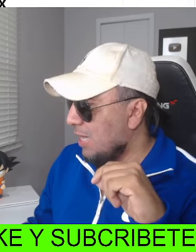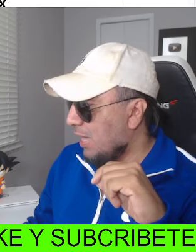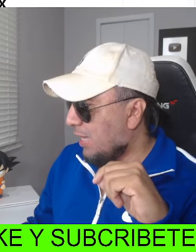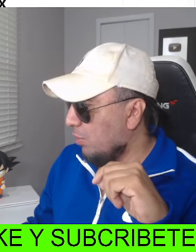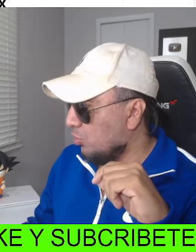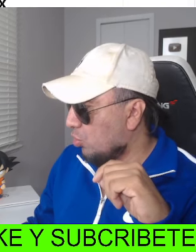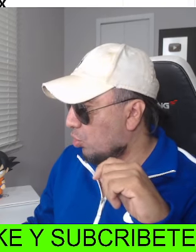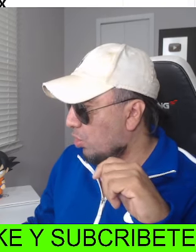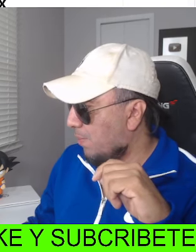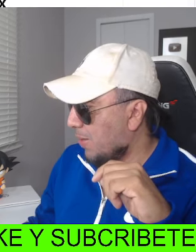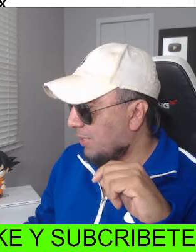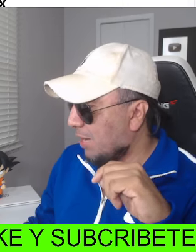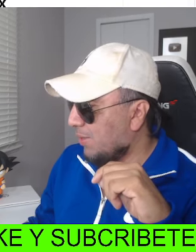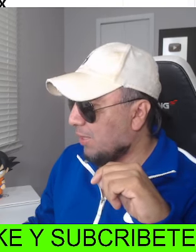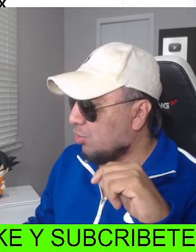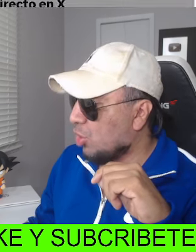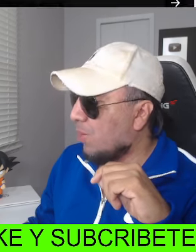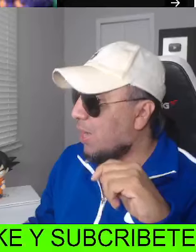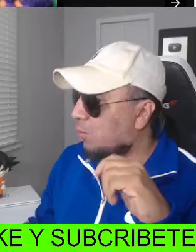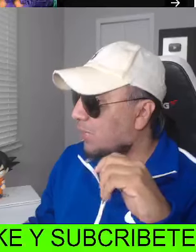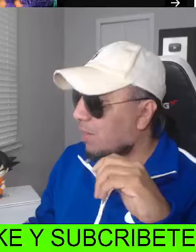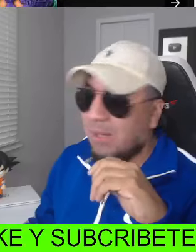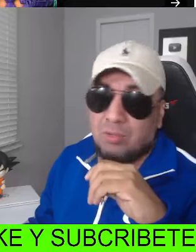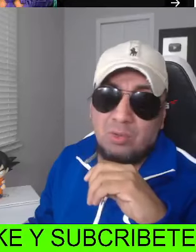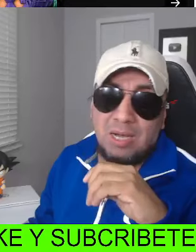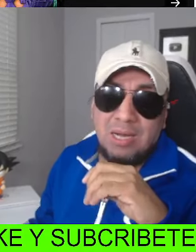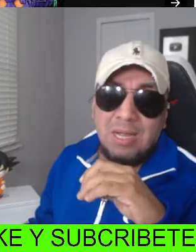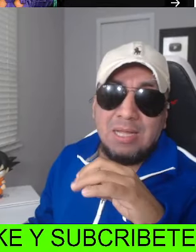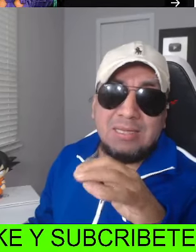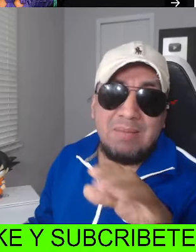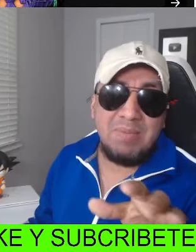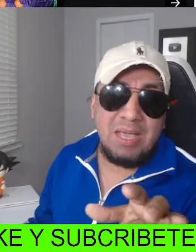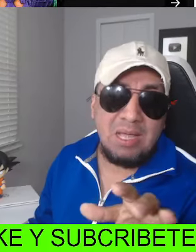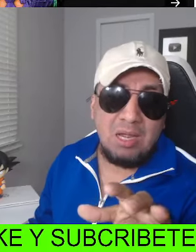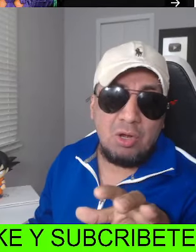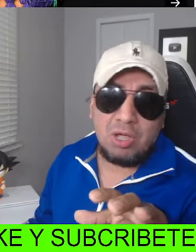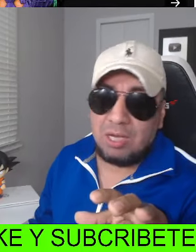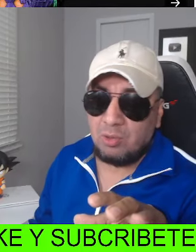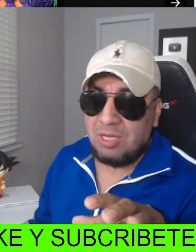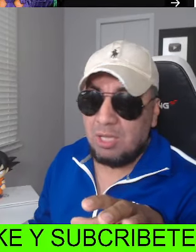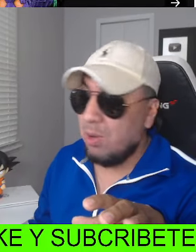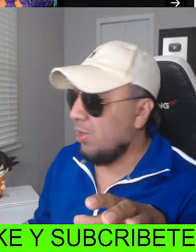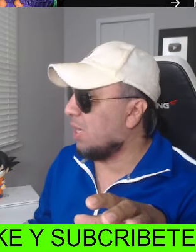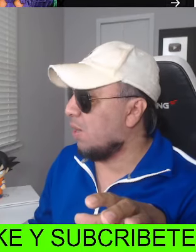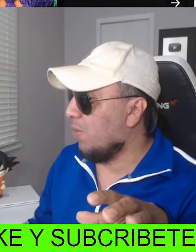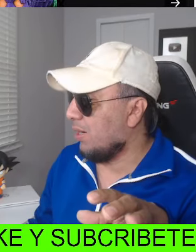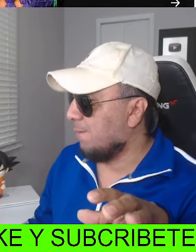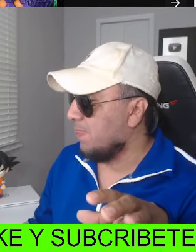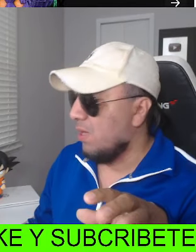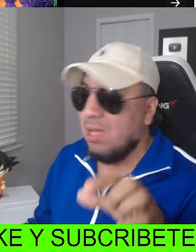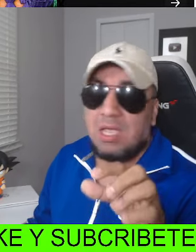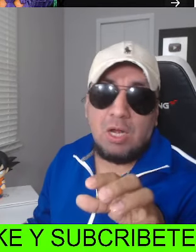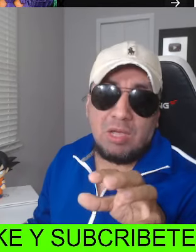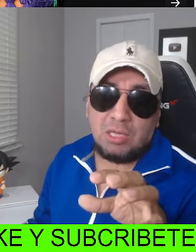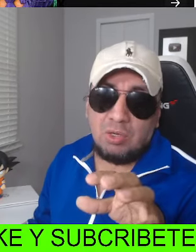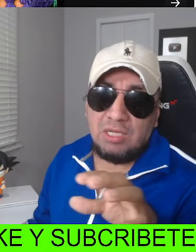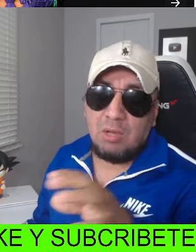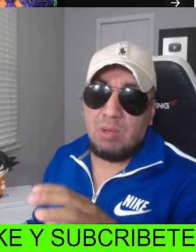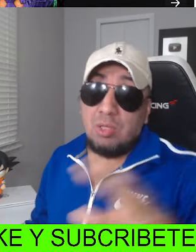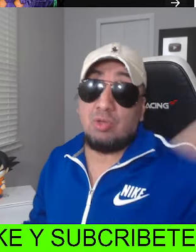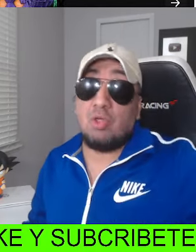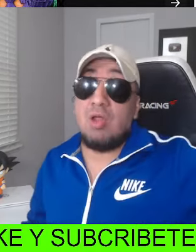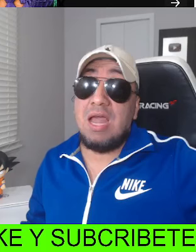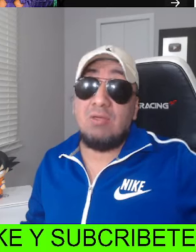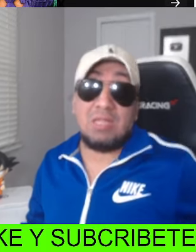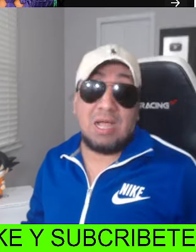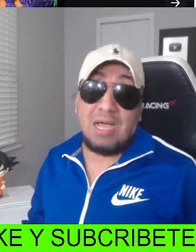ustedes, es que no, prácticamente no solo van a encontrar verduras, también los cartones de huevo. Y recuerden que los cartones de